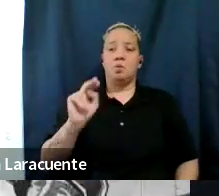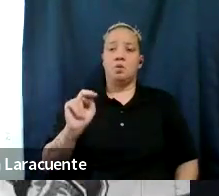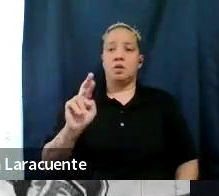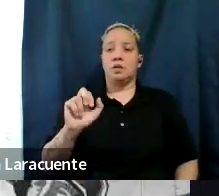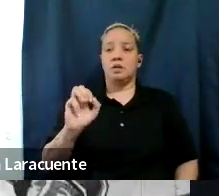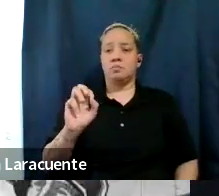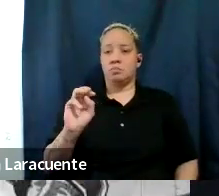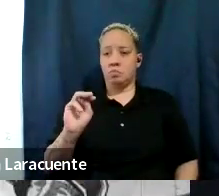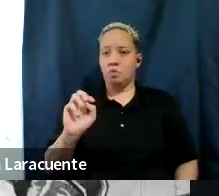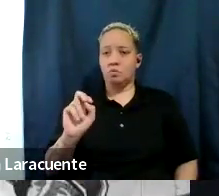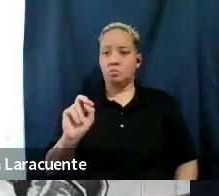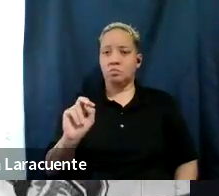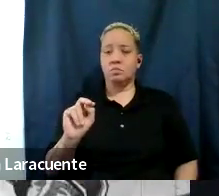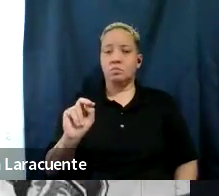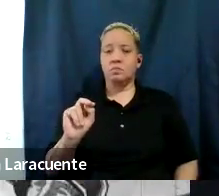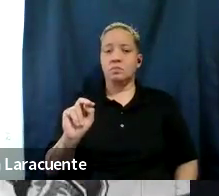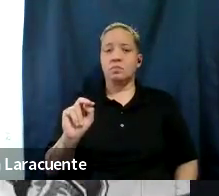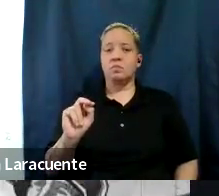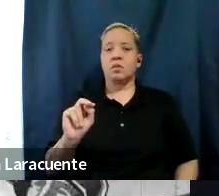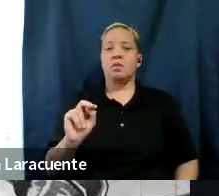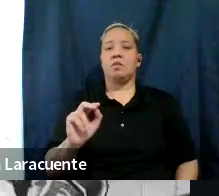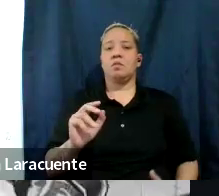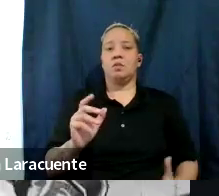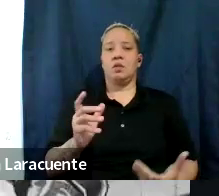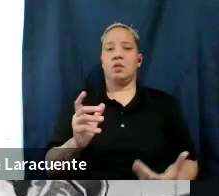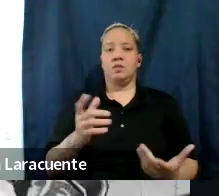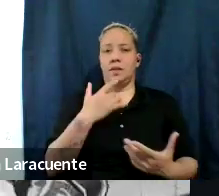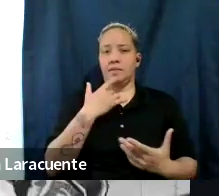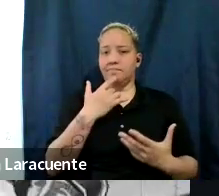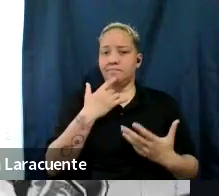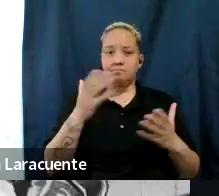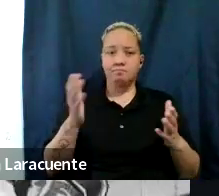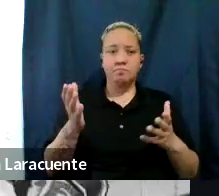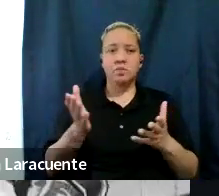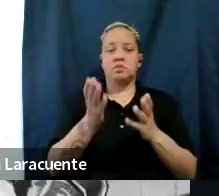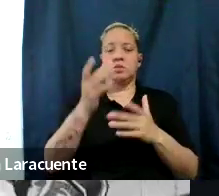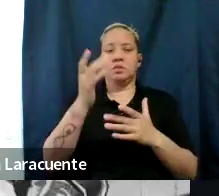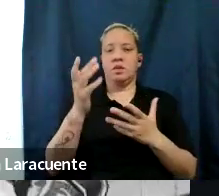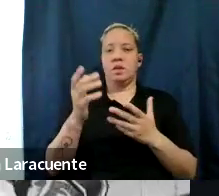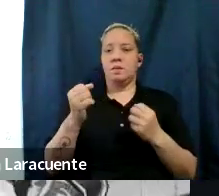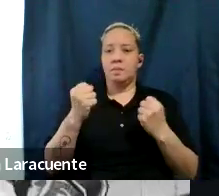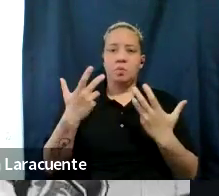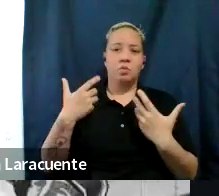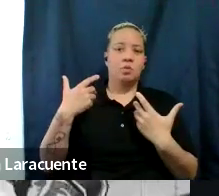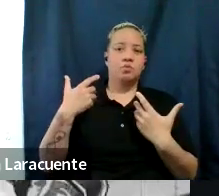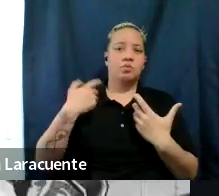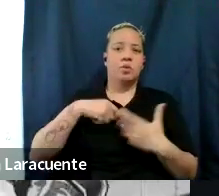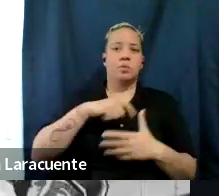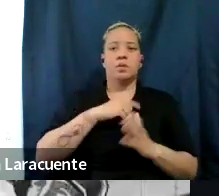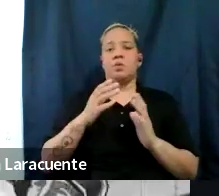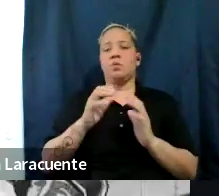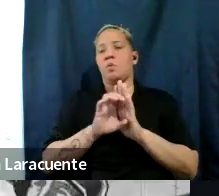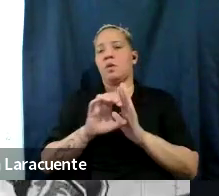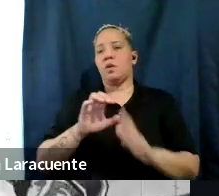firmado un manifiesto junto con otros intelectuales españoles de gran talla, como Antonio